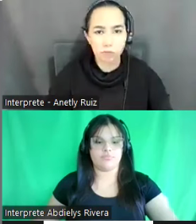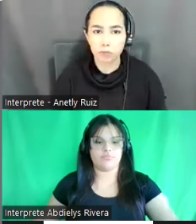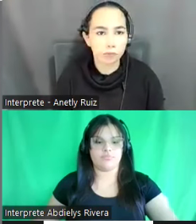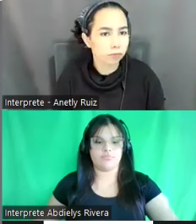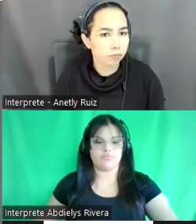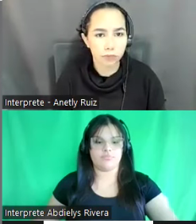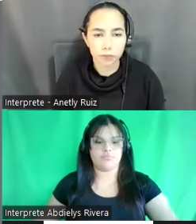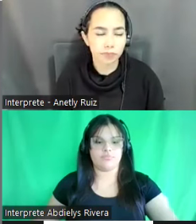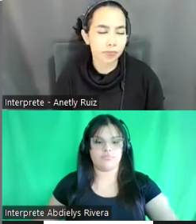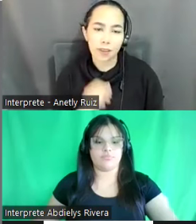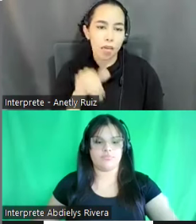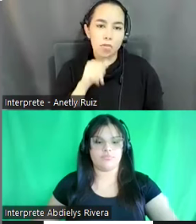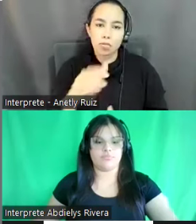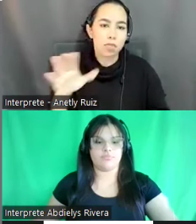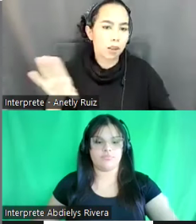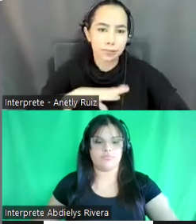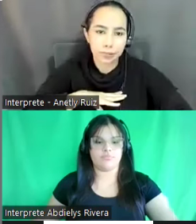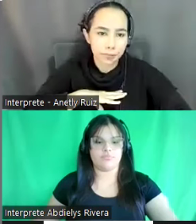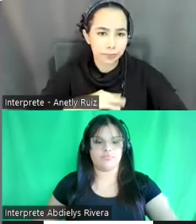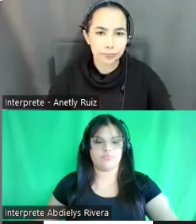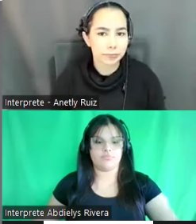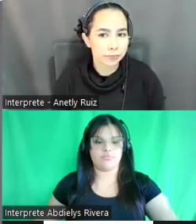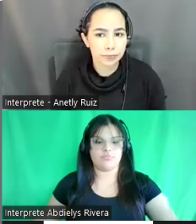los acomodos razonables en escenarios clínicos.